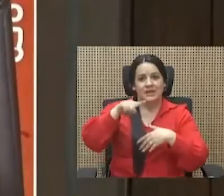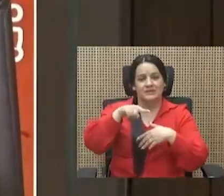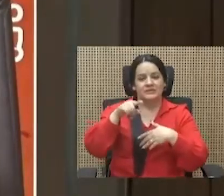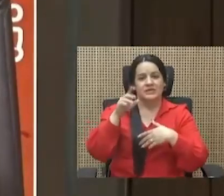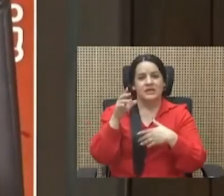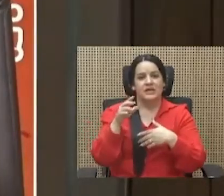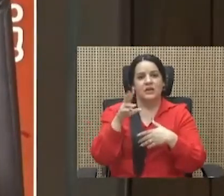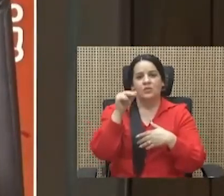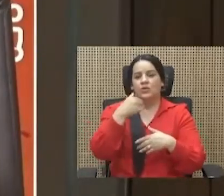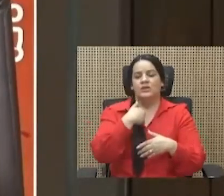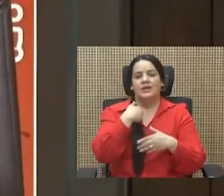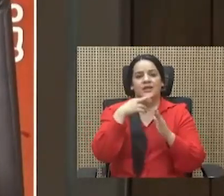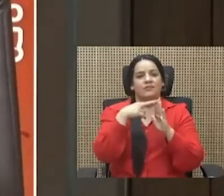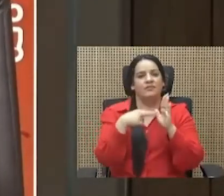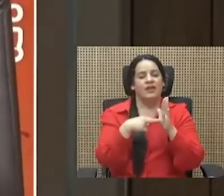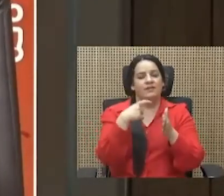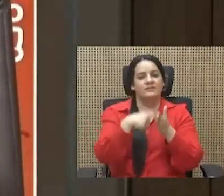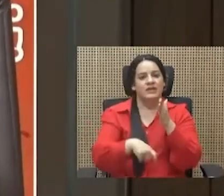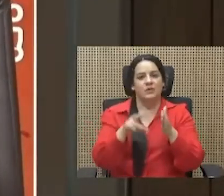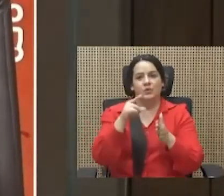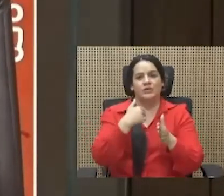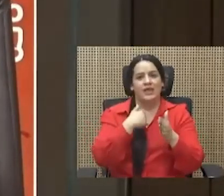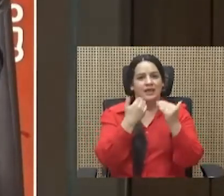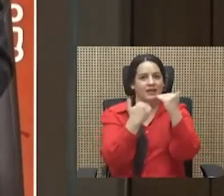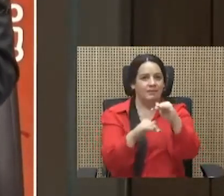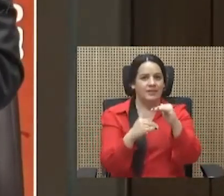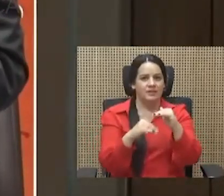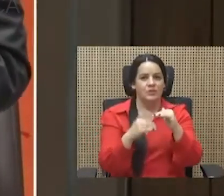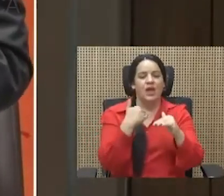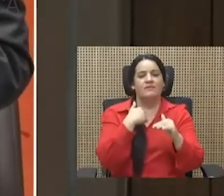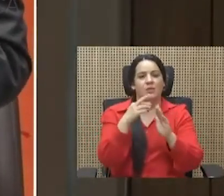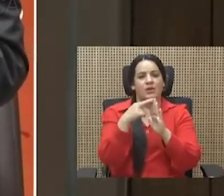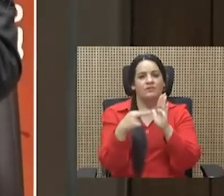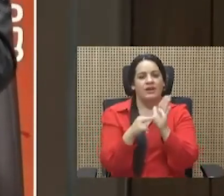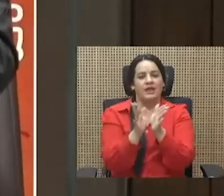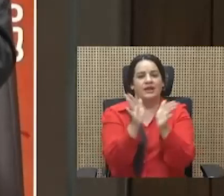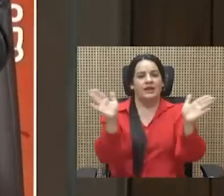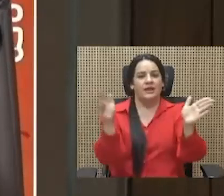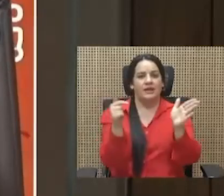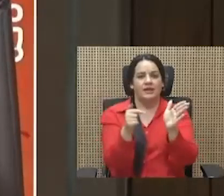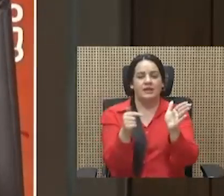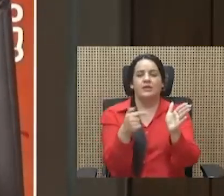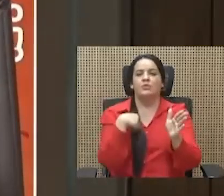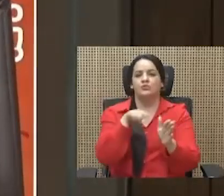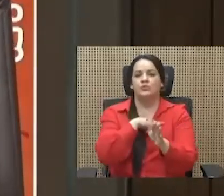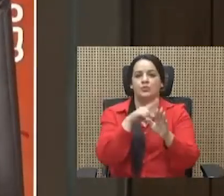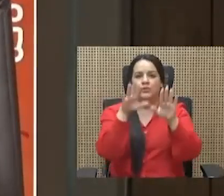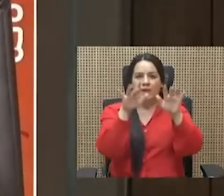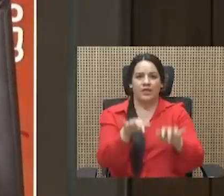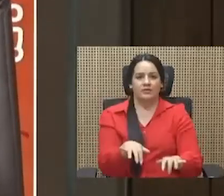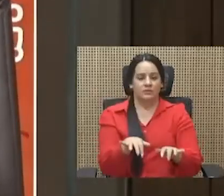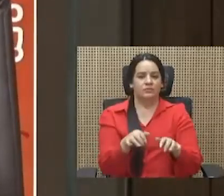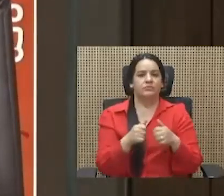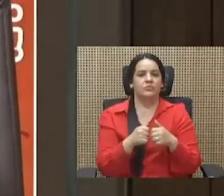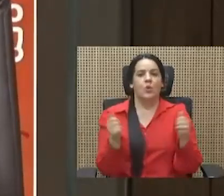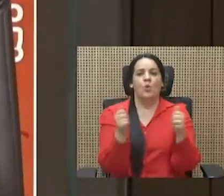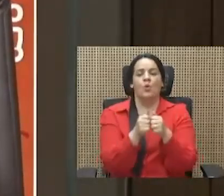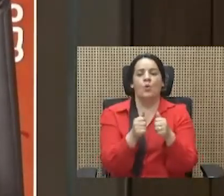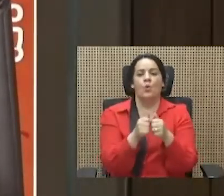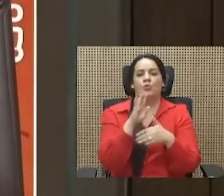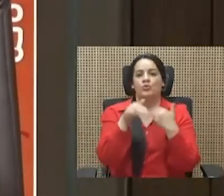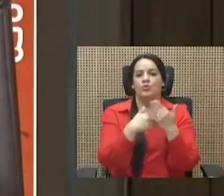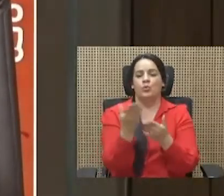regla general para eso. Y esas reglas generales las redactamos con los insumos aportados por el Fondo